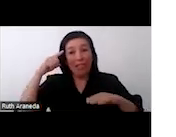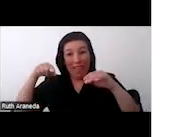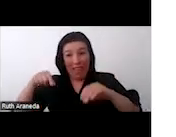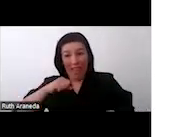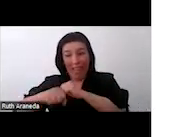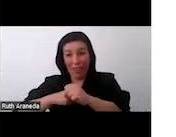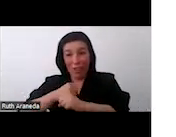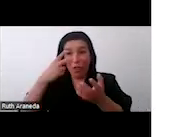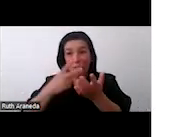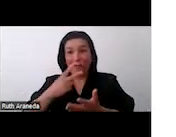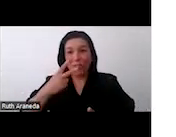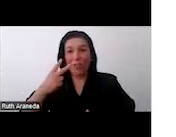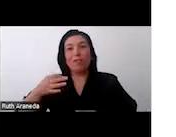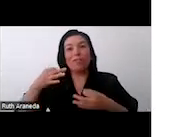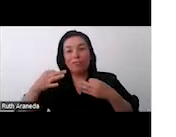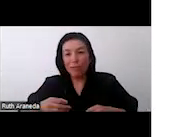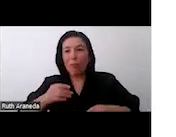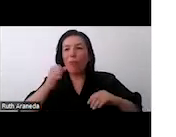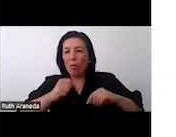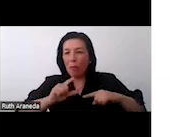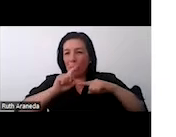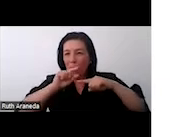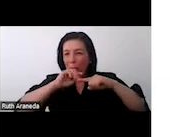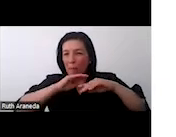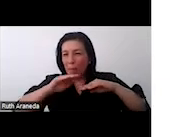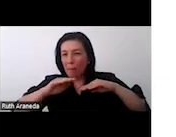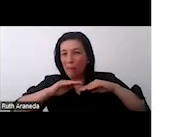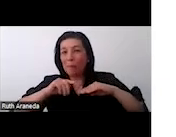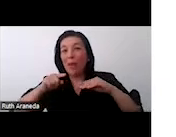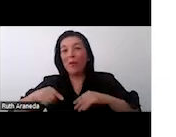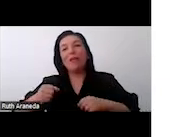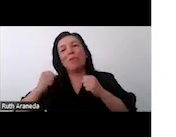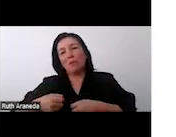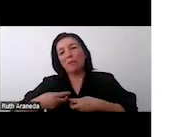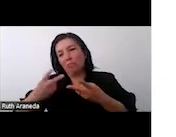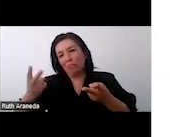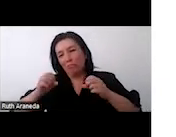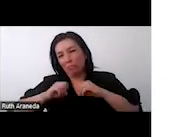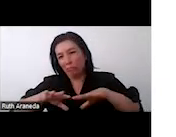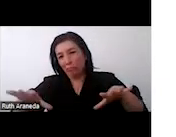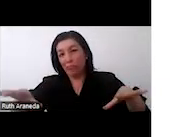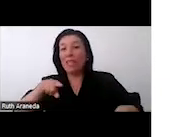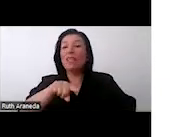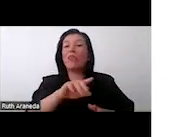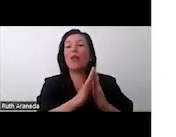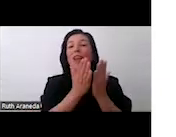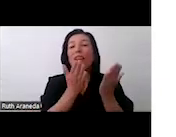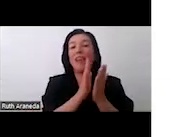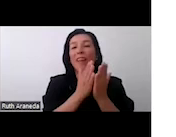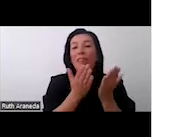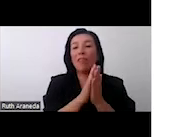recién pudimos imprimirlo y ahora lo tenemos disponible. Este es un libro